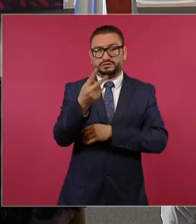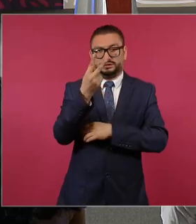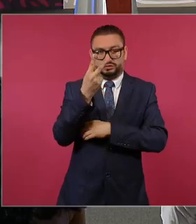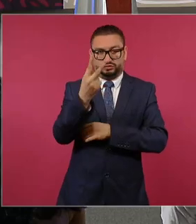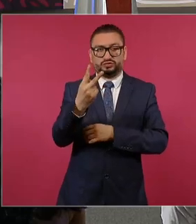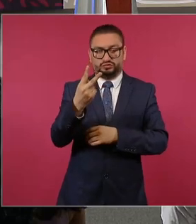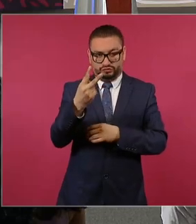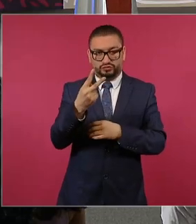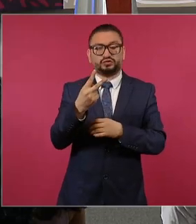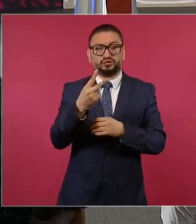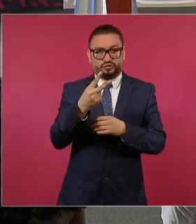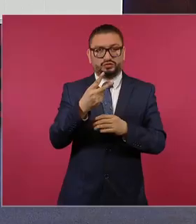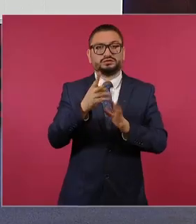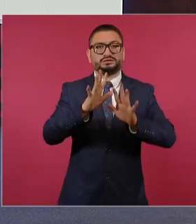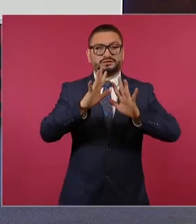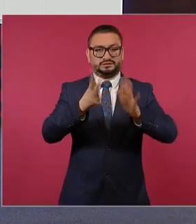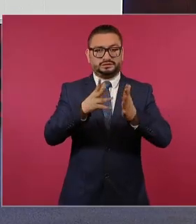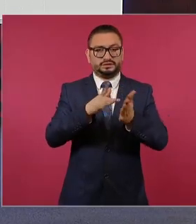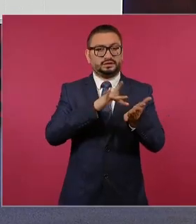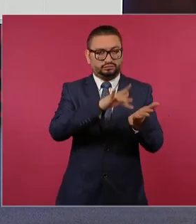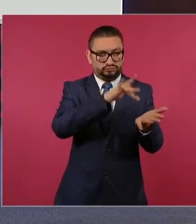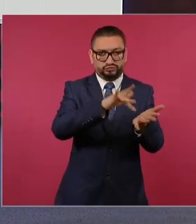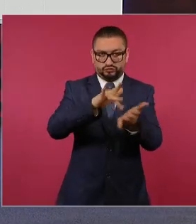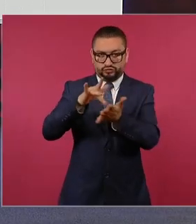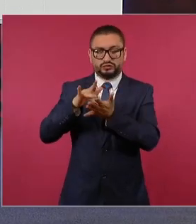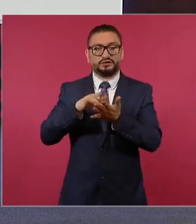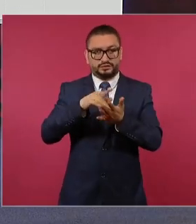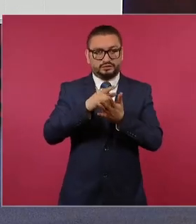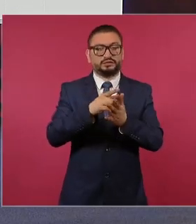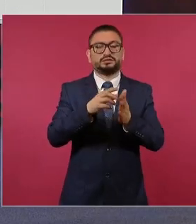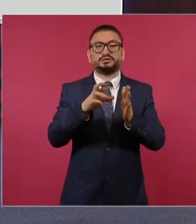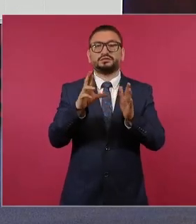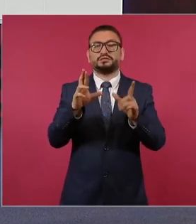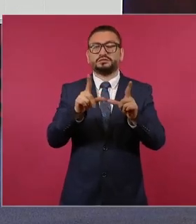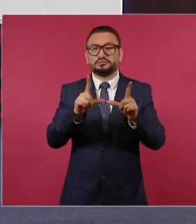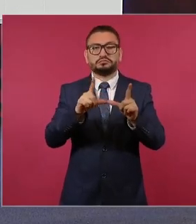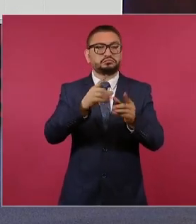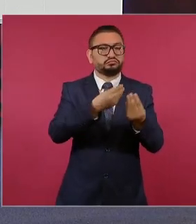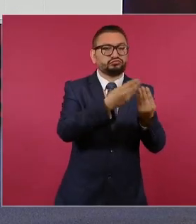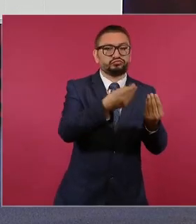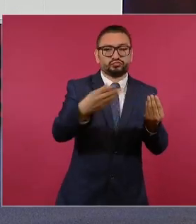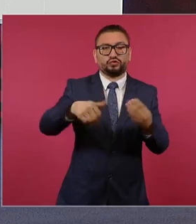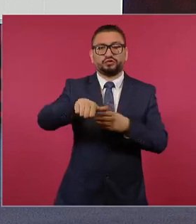11,692 tarjetas que ya se tienen y que se han empezado a entregar. Ya entregamos